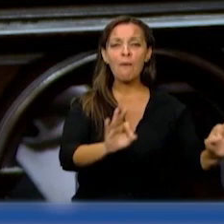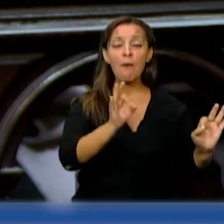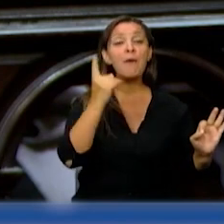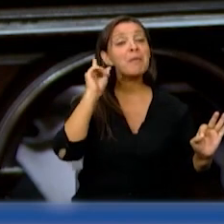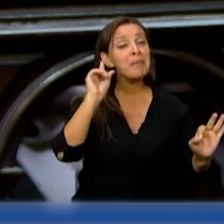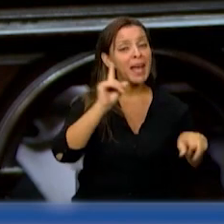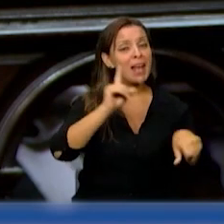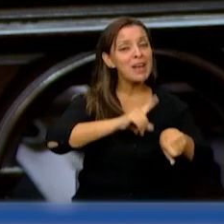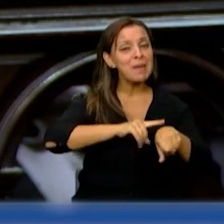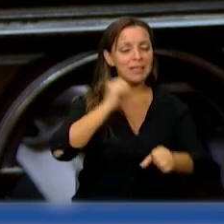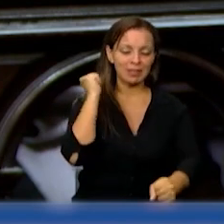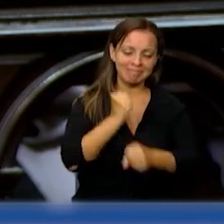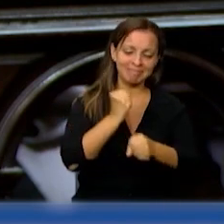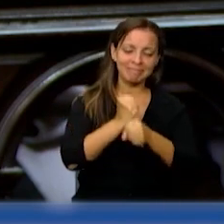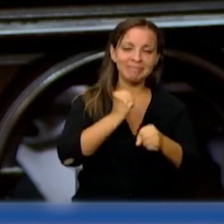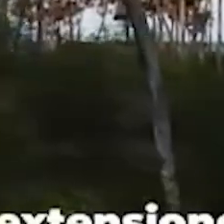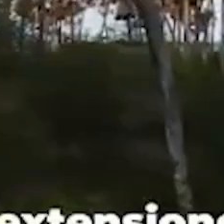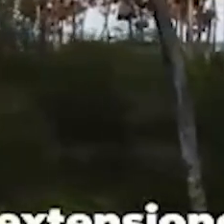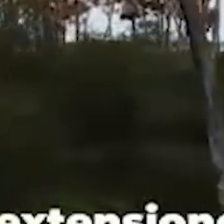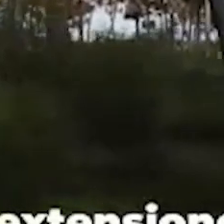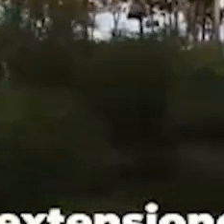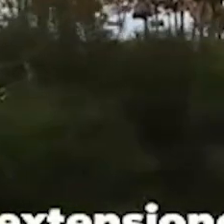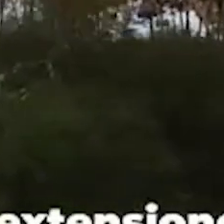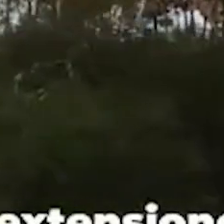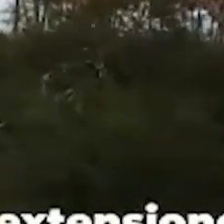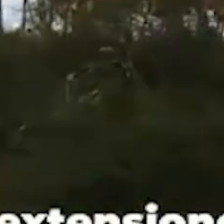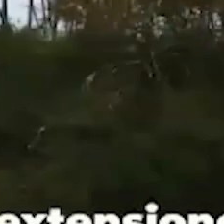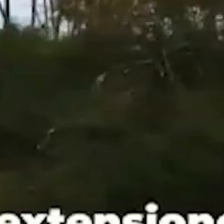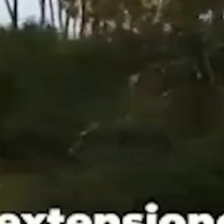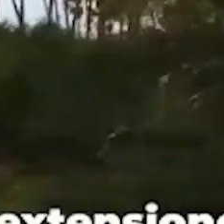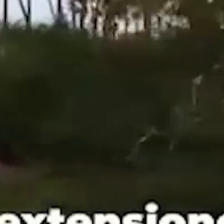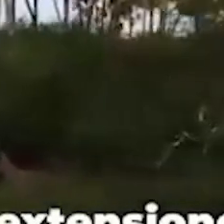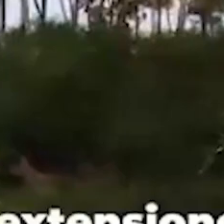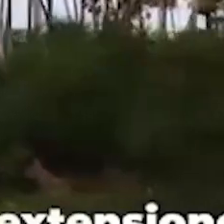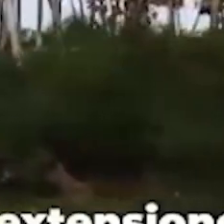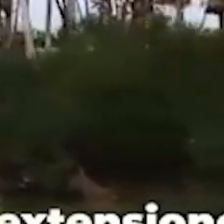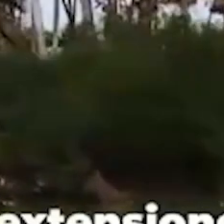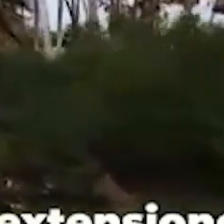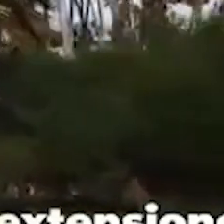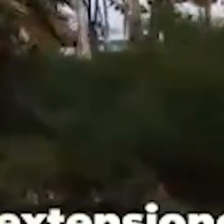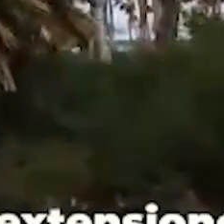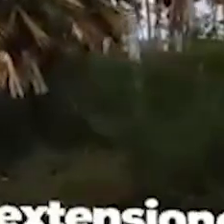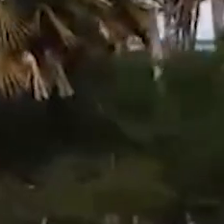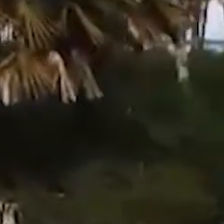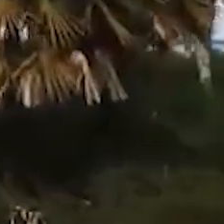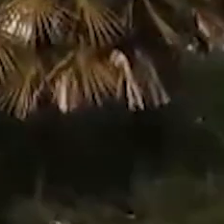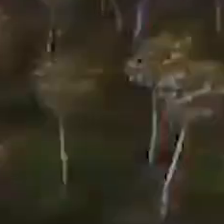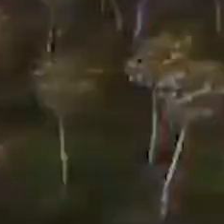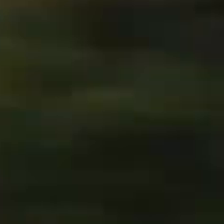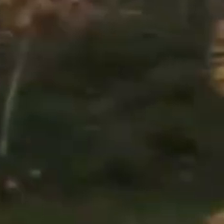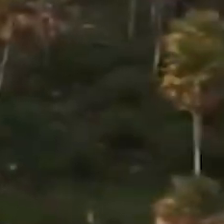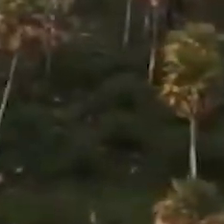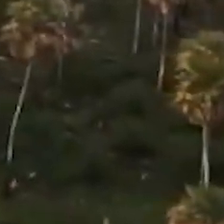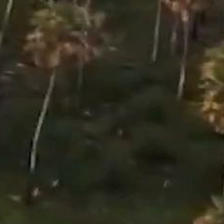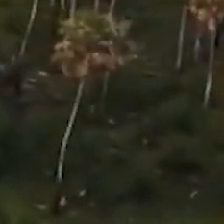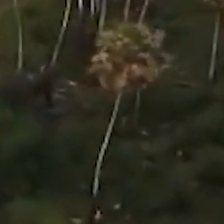pero a la hora de trabajar, a la hora de generar la respuesta que nos comprometimos o que